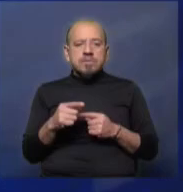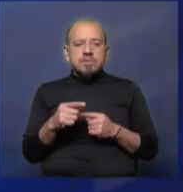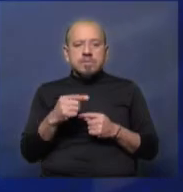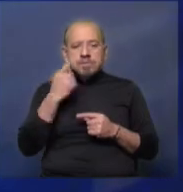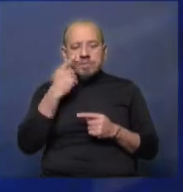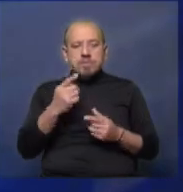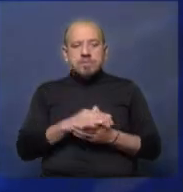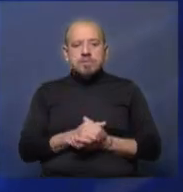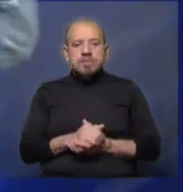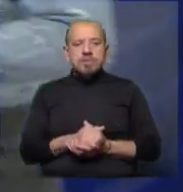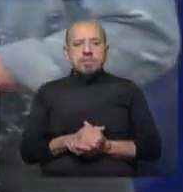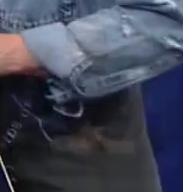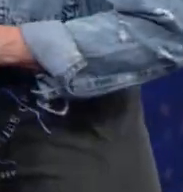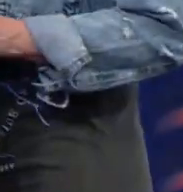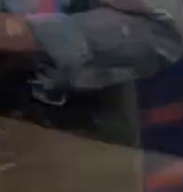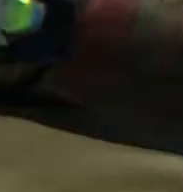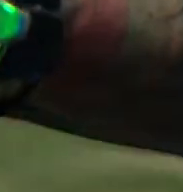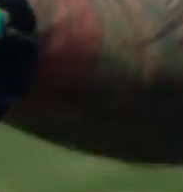y escuchamos a Lengues.